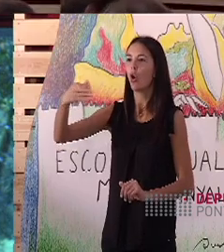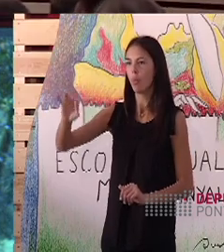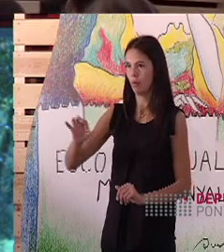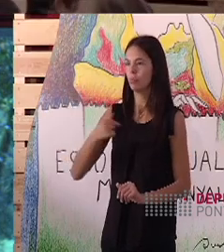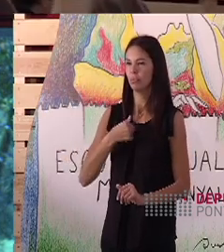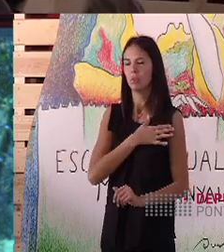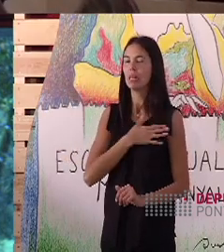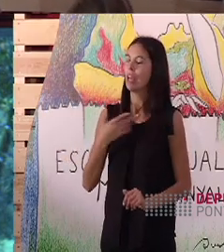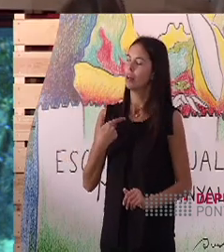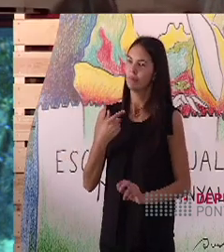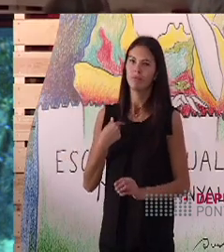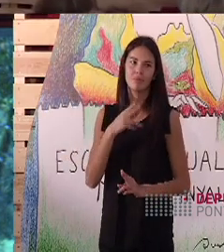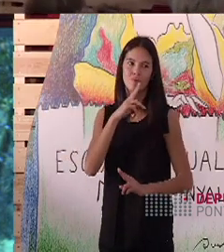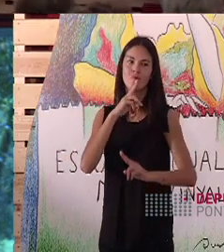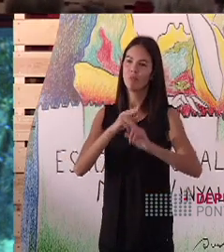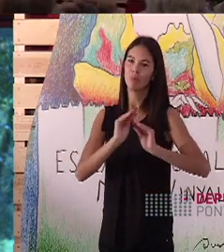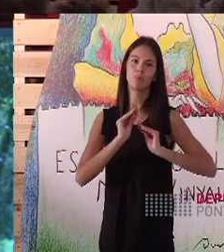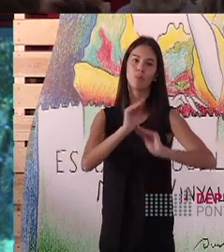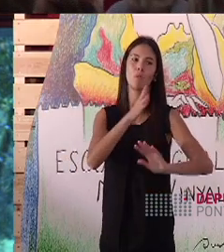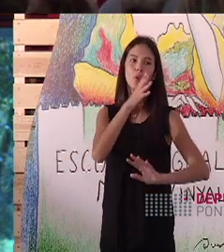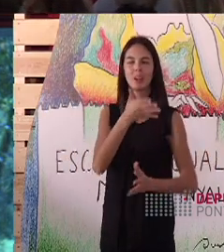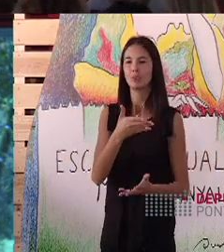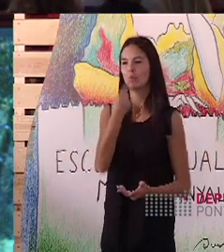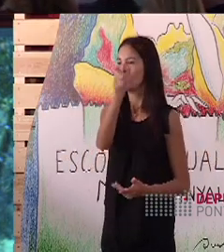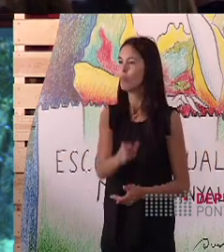quero facer porque é unha muller que